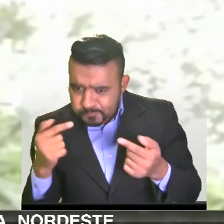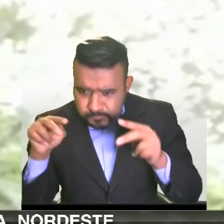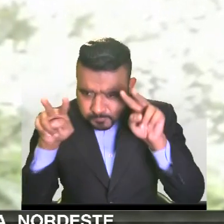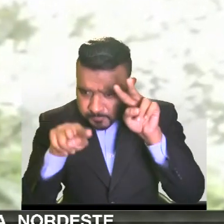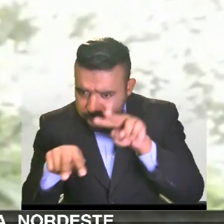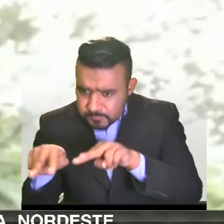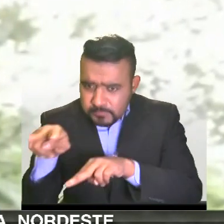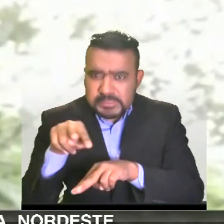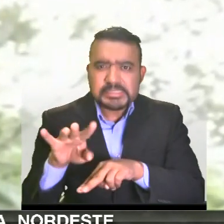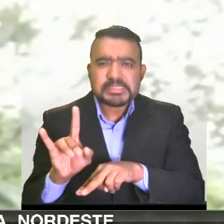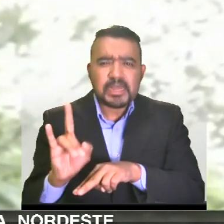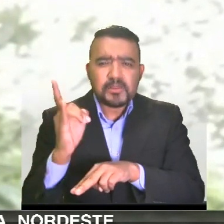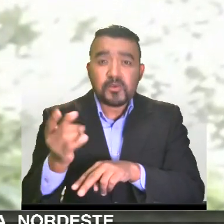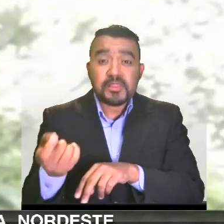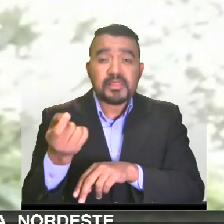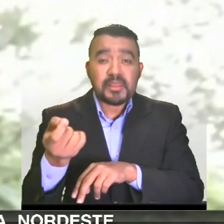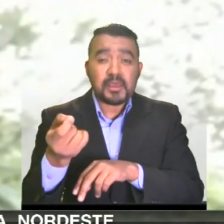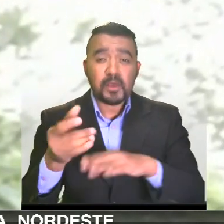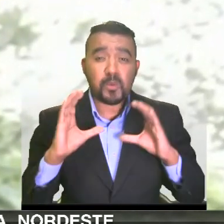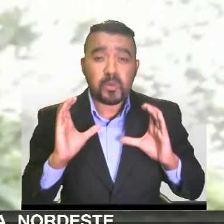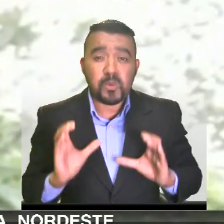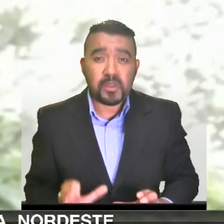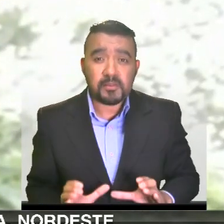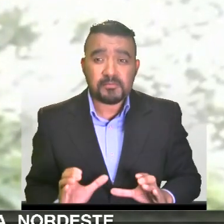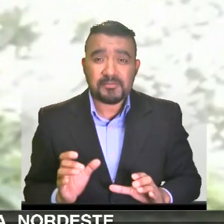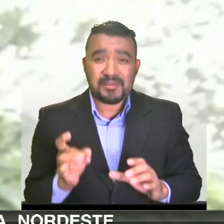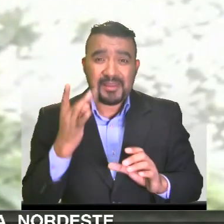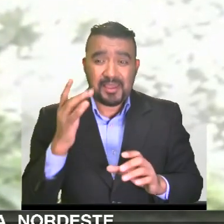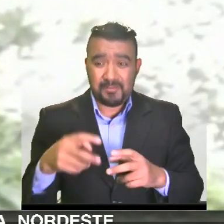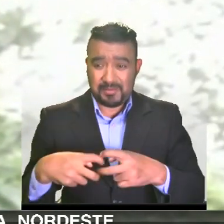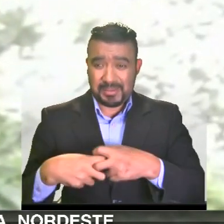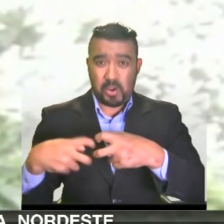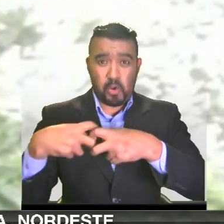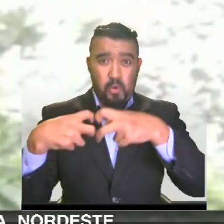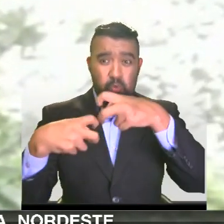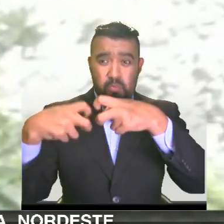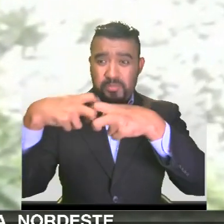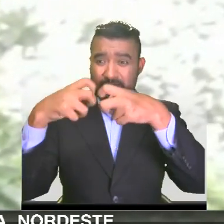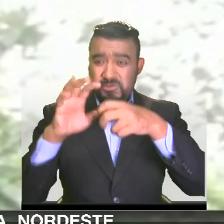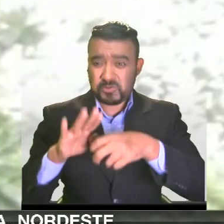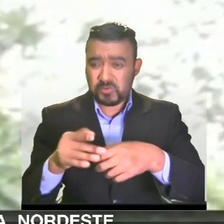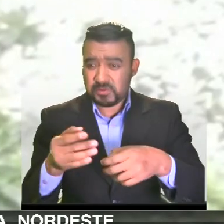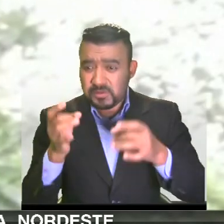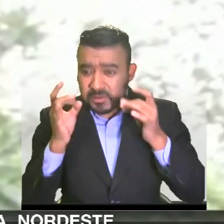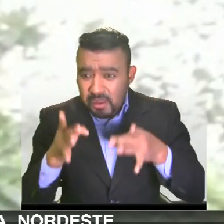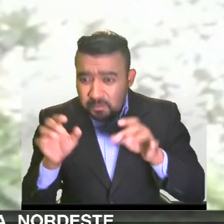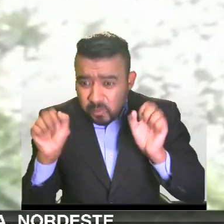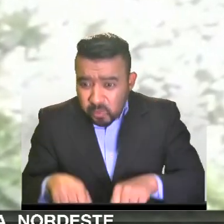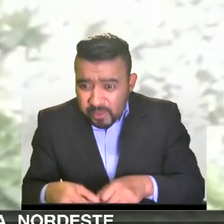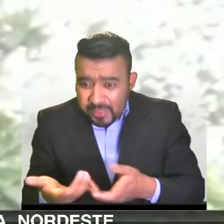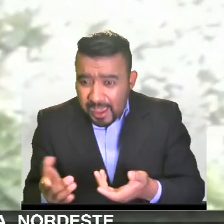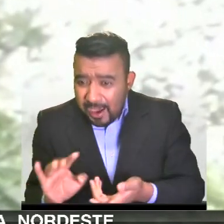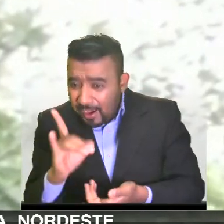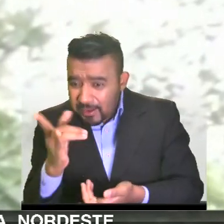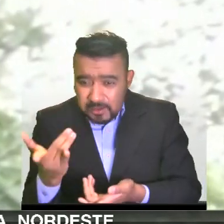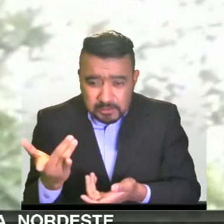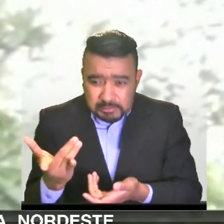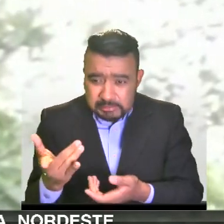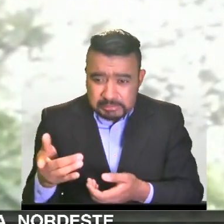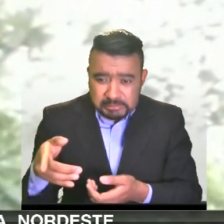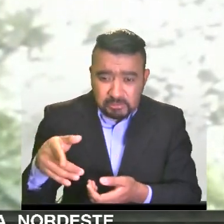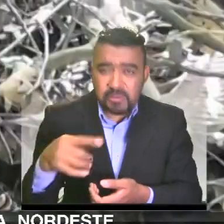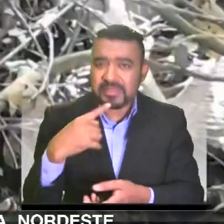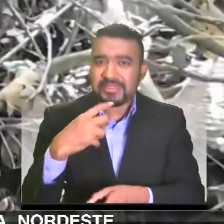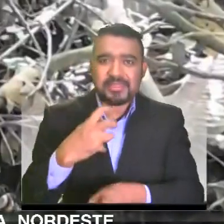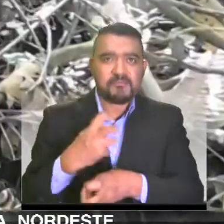órganos vitales y que el daño en su columna vertebral era irreparable, por lo cual se toma la decisión de hacer una